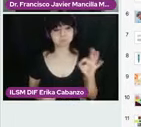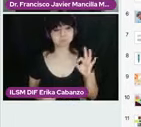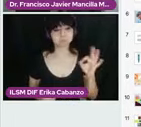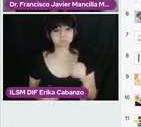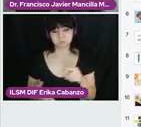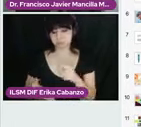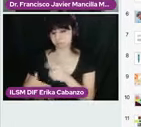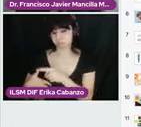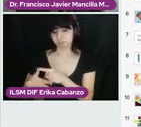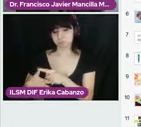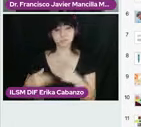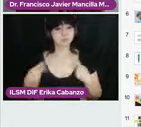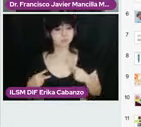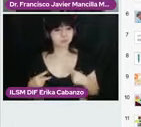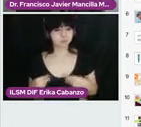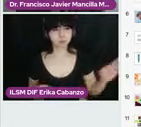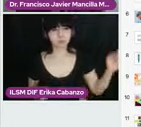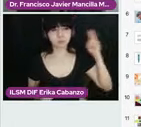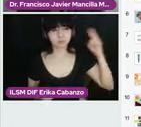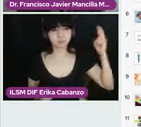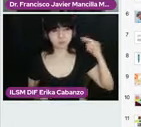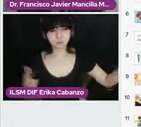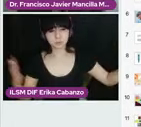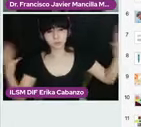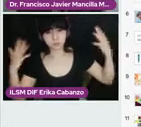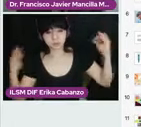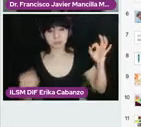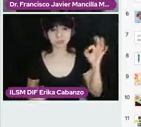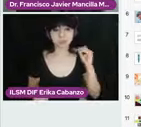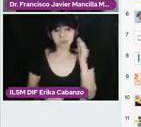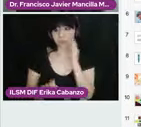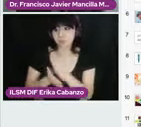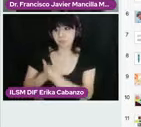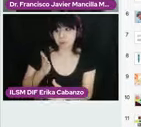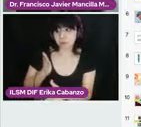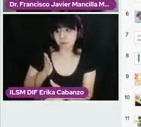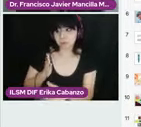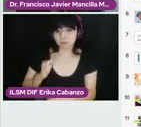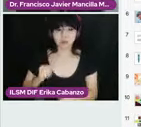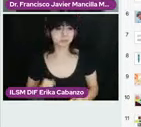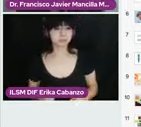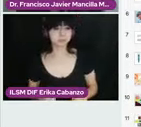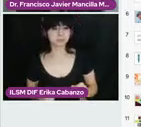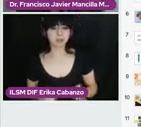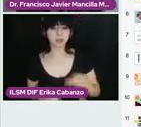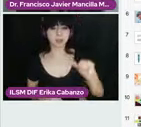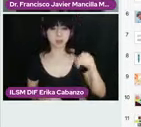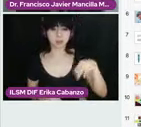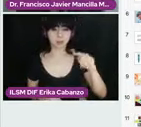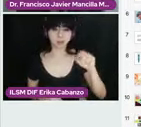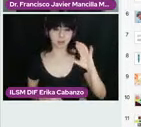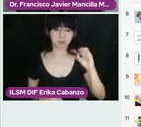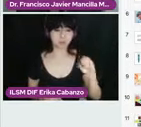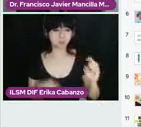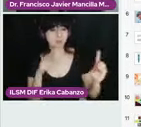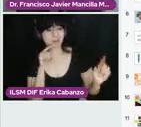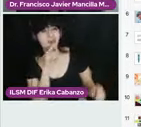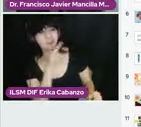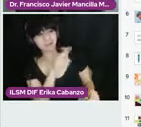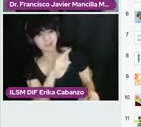Muchos fuimos a discotecas o a antros y recordemos que los decibeles que se manejan en esos